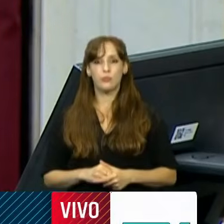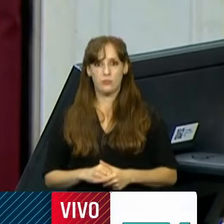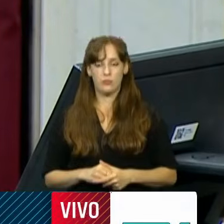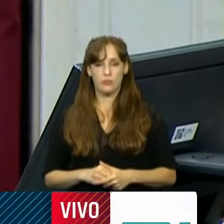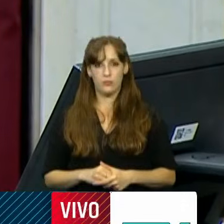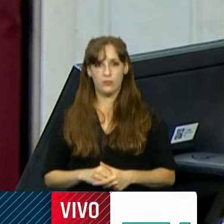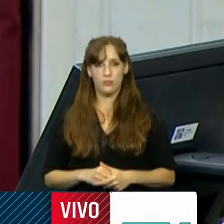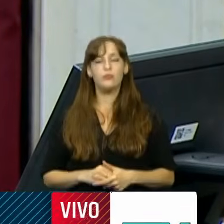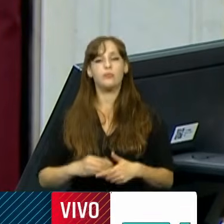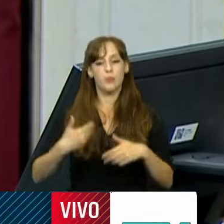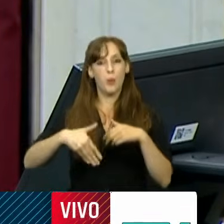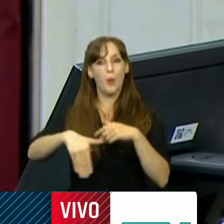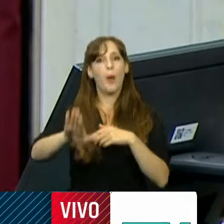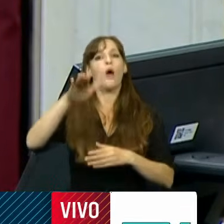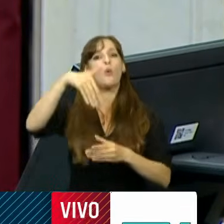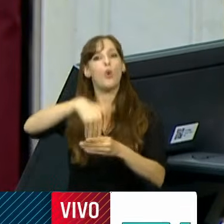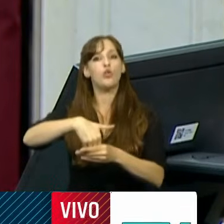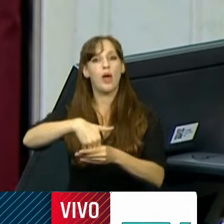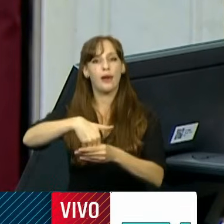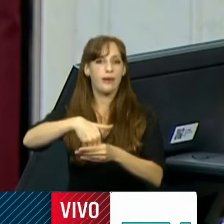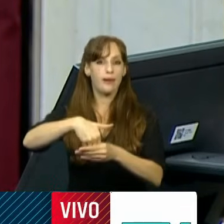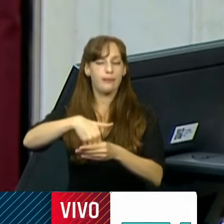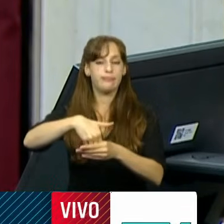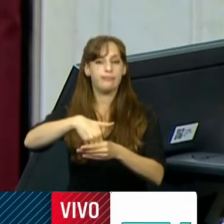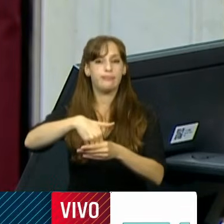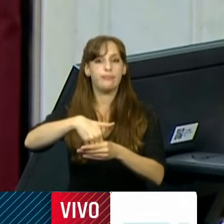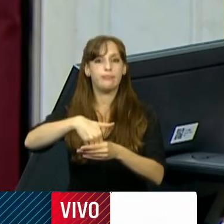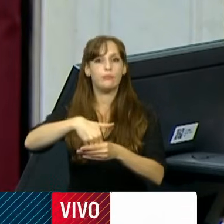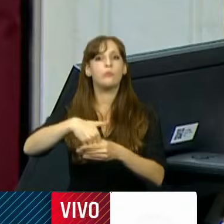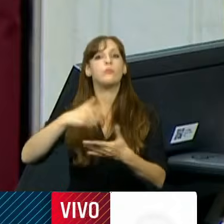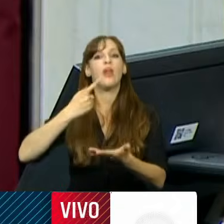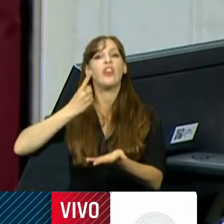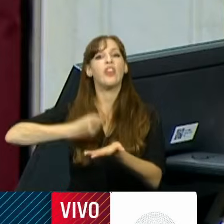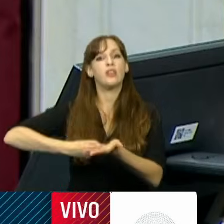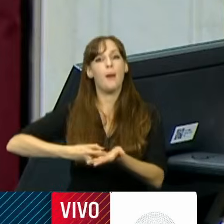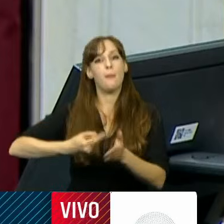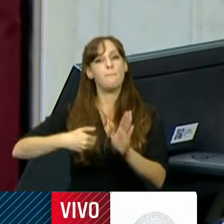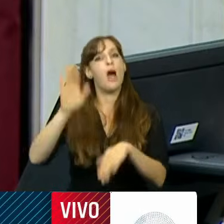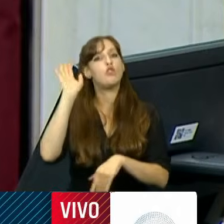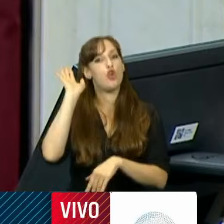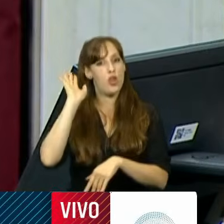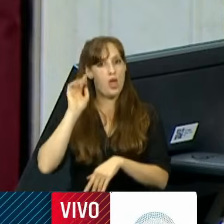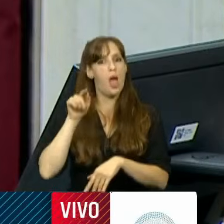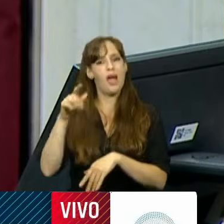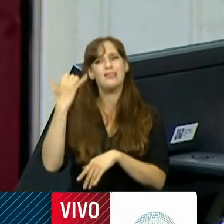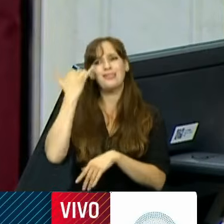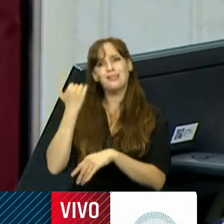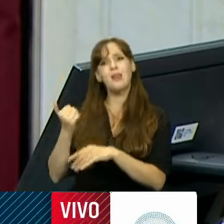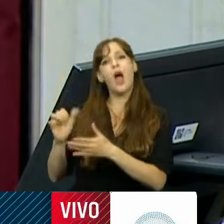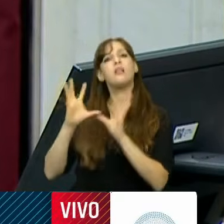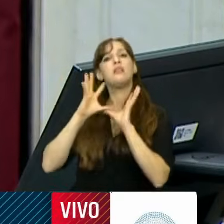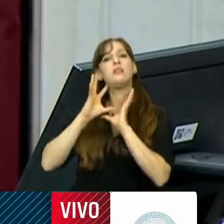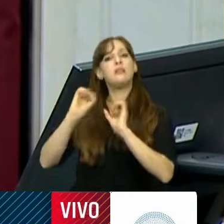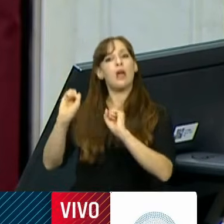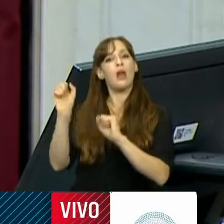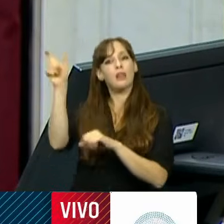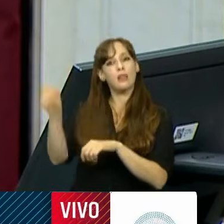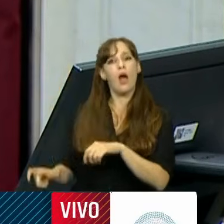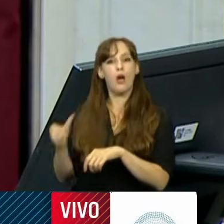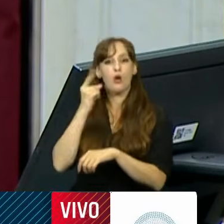para pasar a votar el dictamen de mayoría con las aclaraciones leídas por la